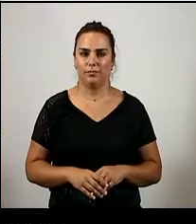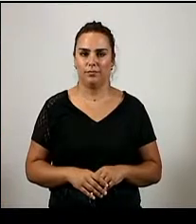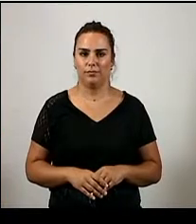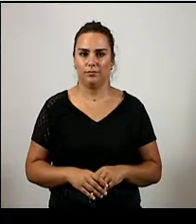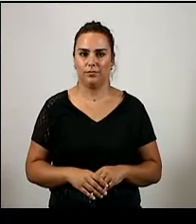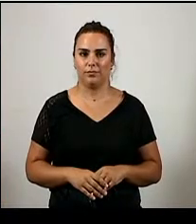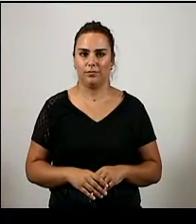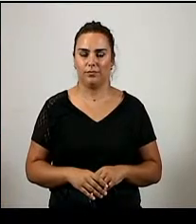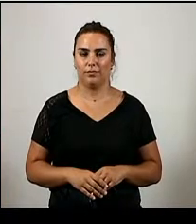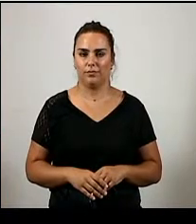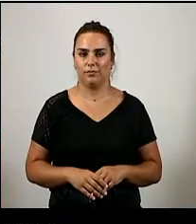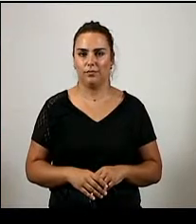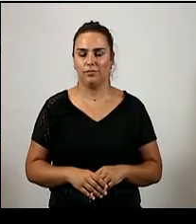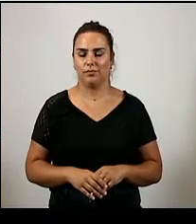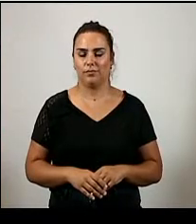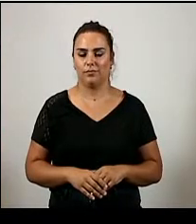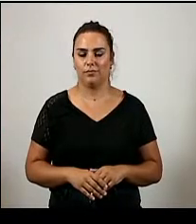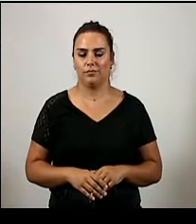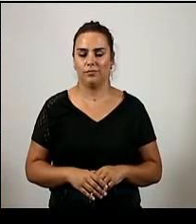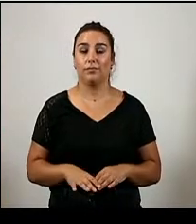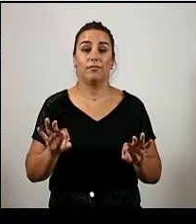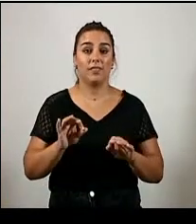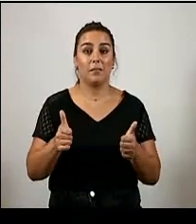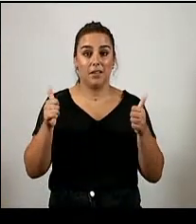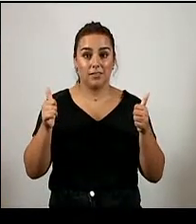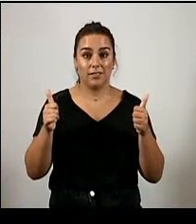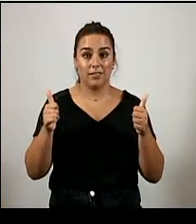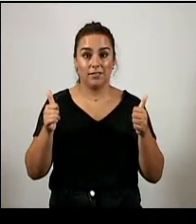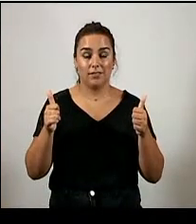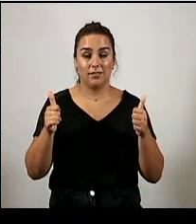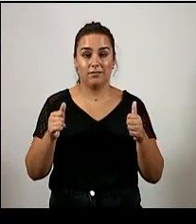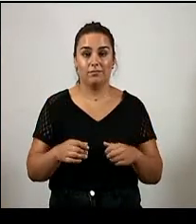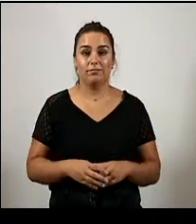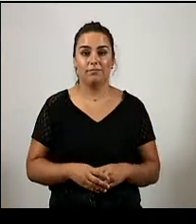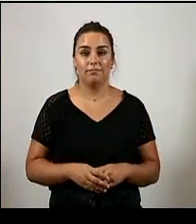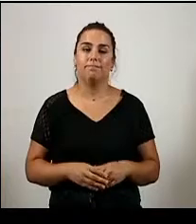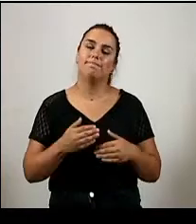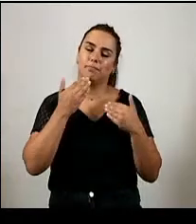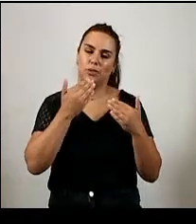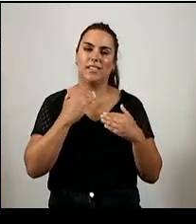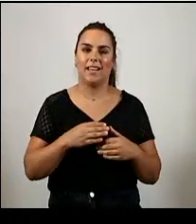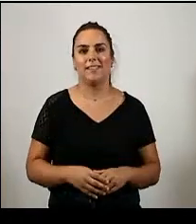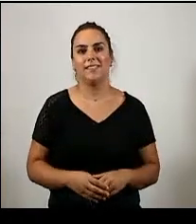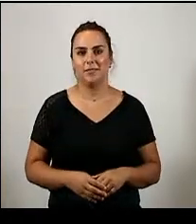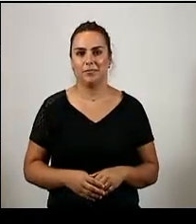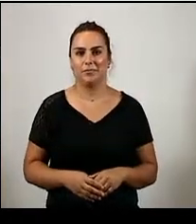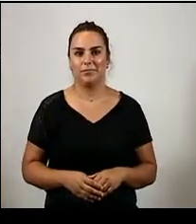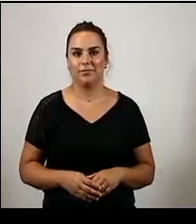¿Nada más? Pues que tengan muy buen día.